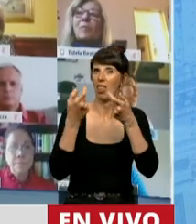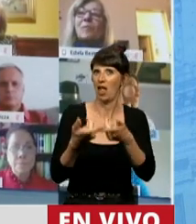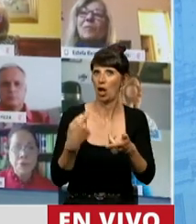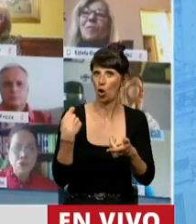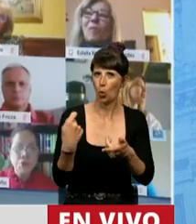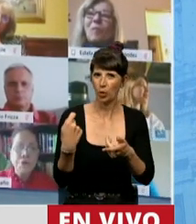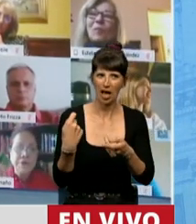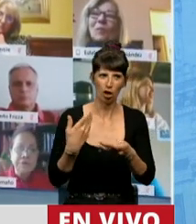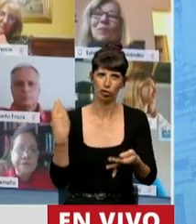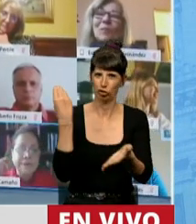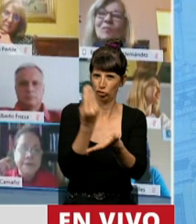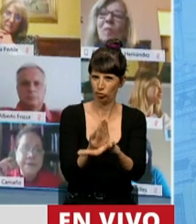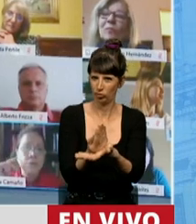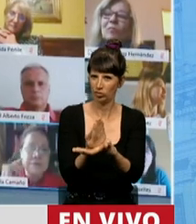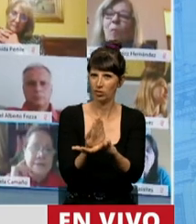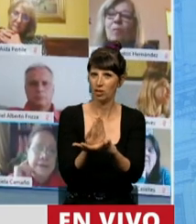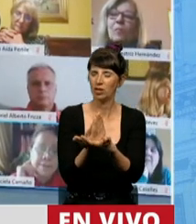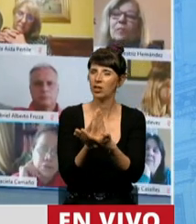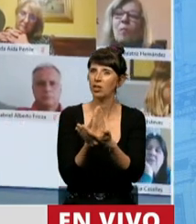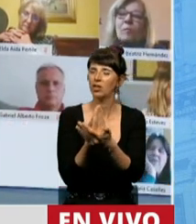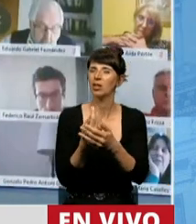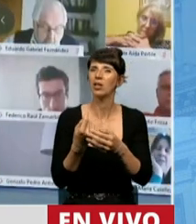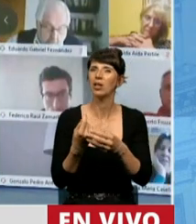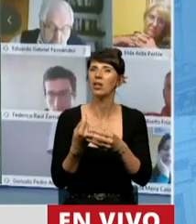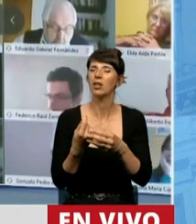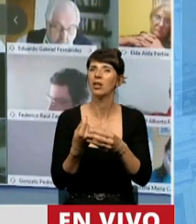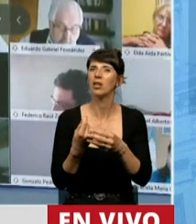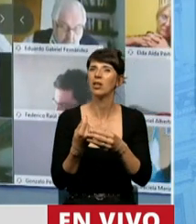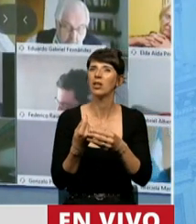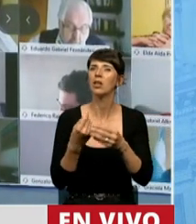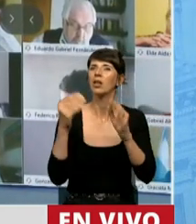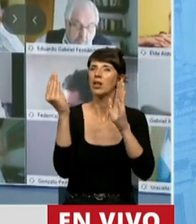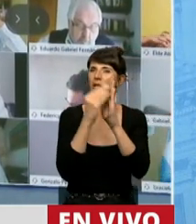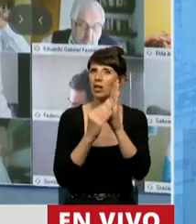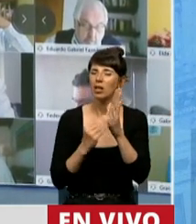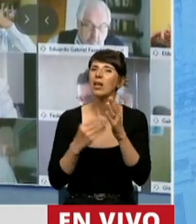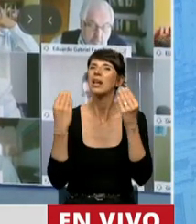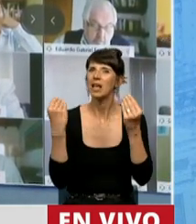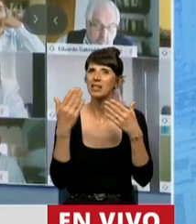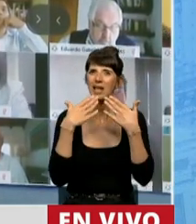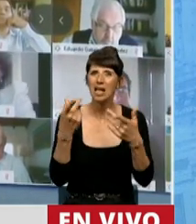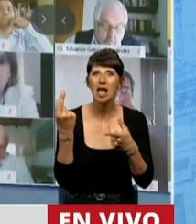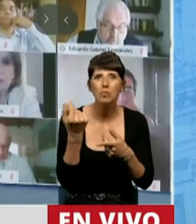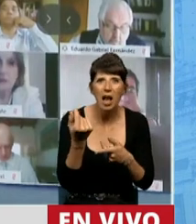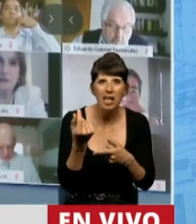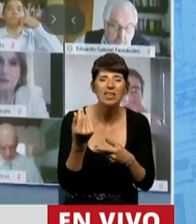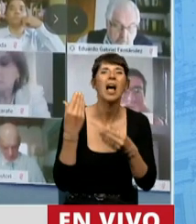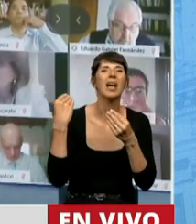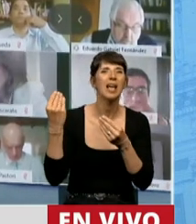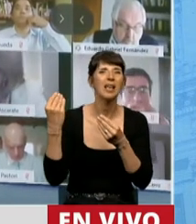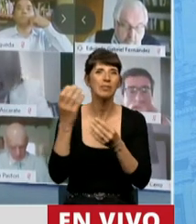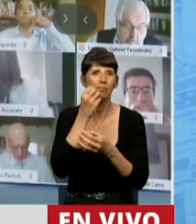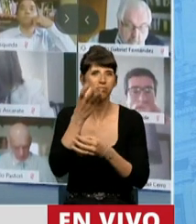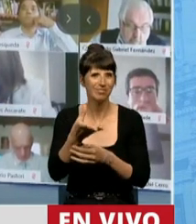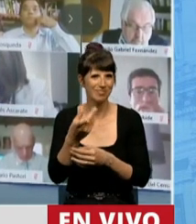ingresaron en el programa sea en su primera instancia con los recursos obtenidos por el blanqueo ADO ese mismo año en